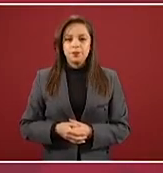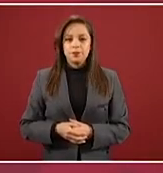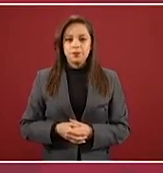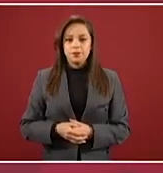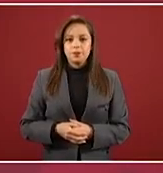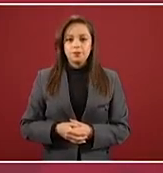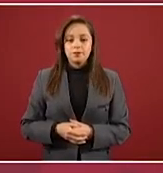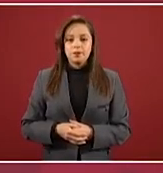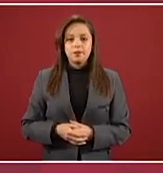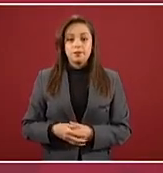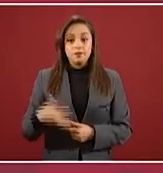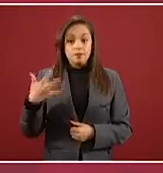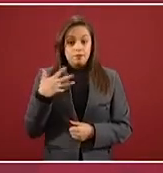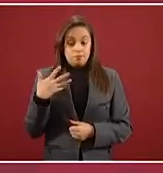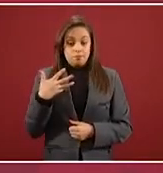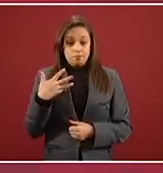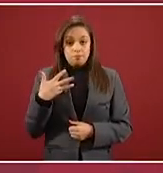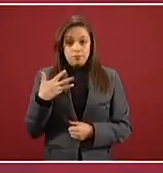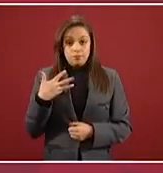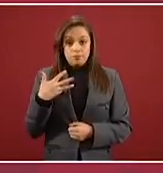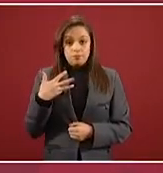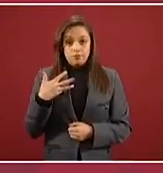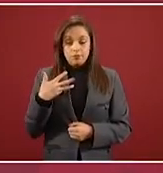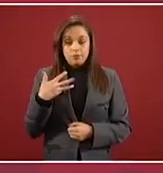habían dos